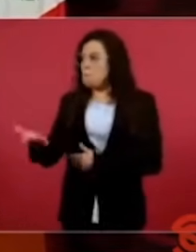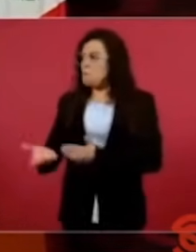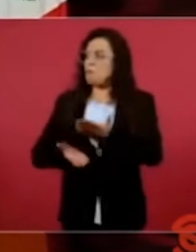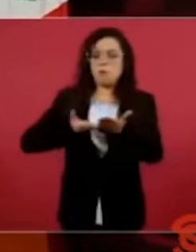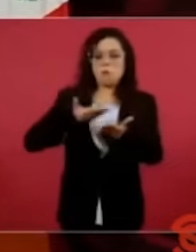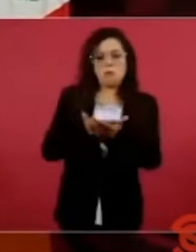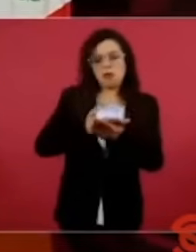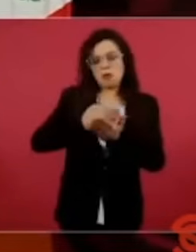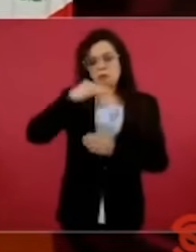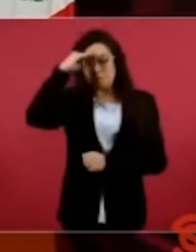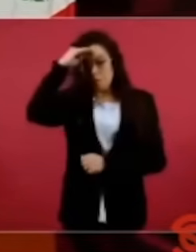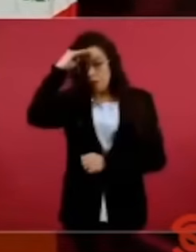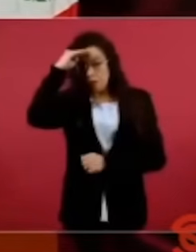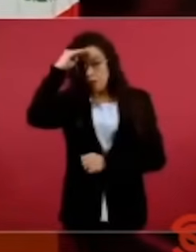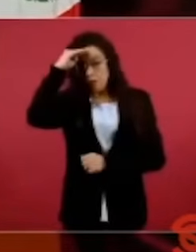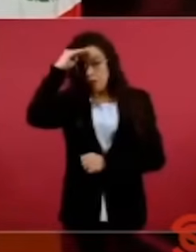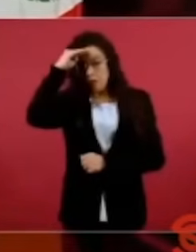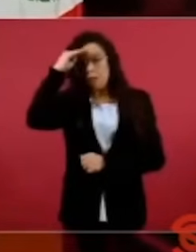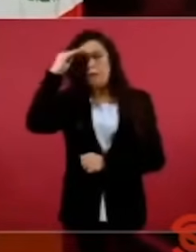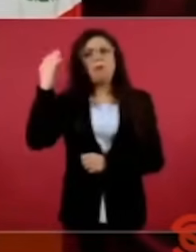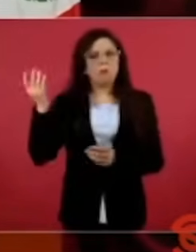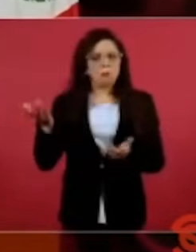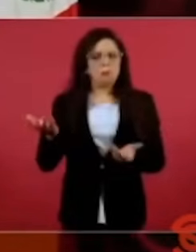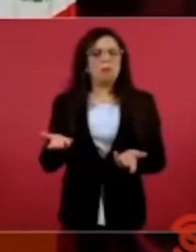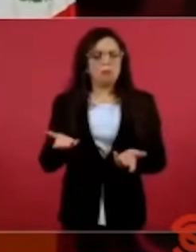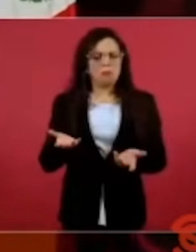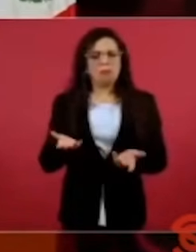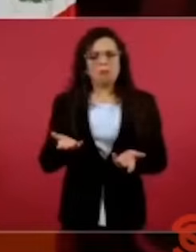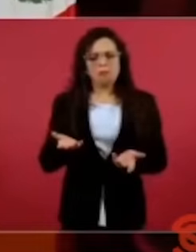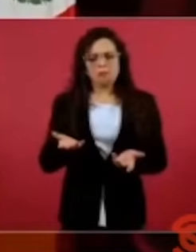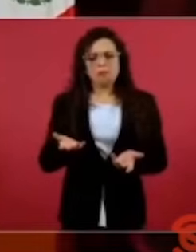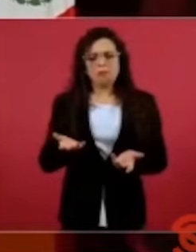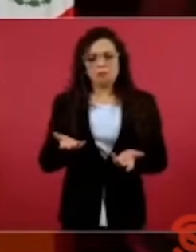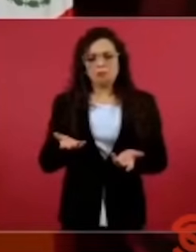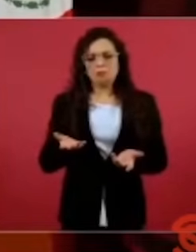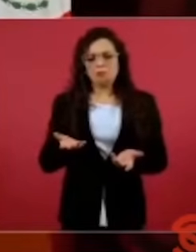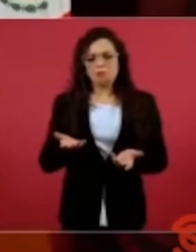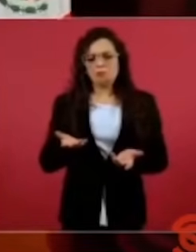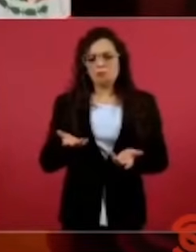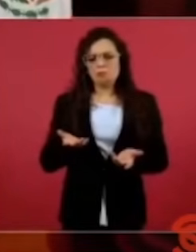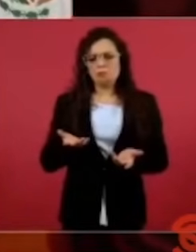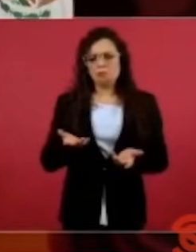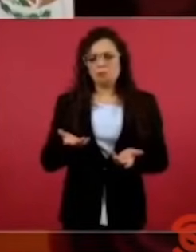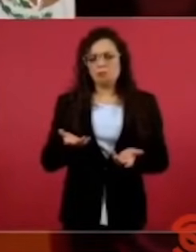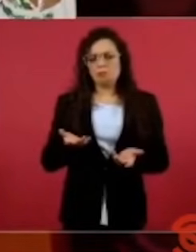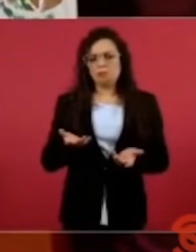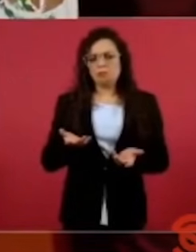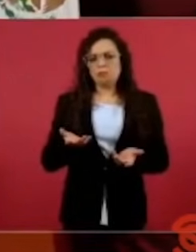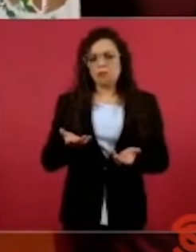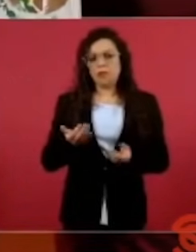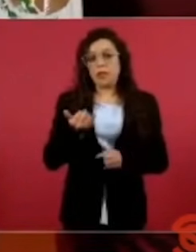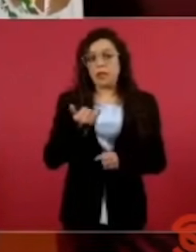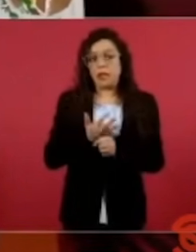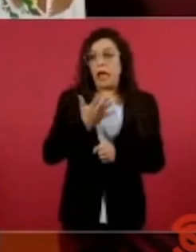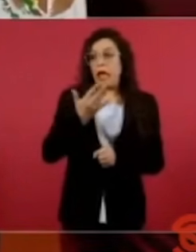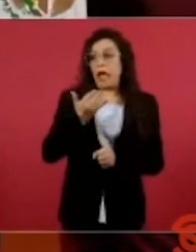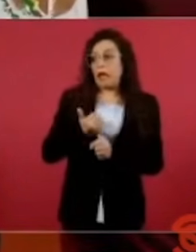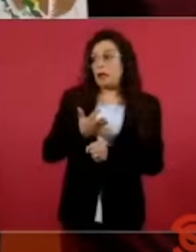eh que no haya pretextos no